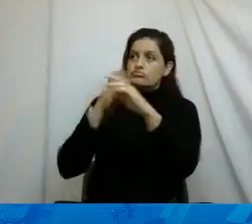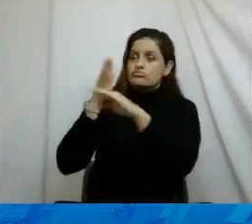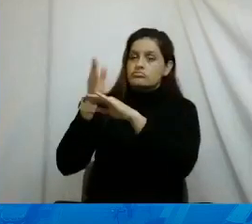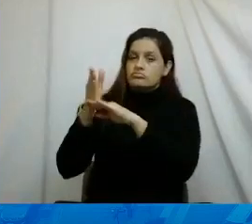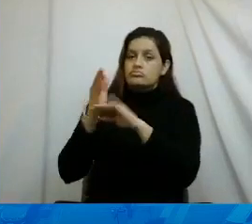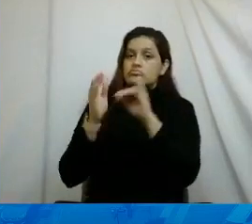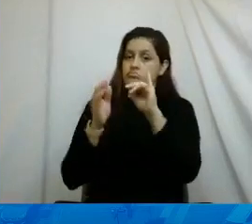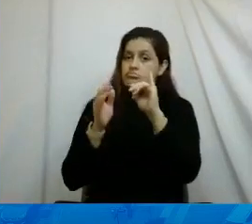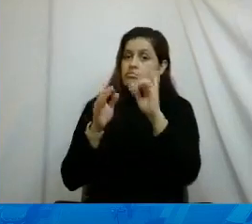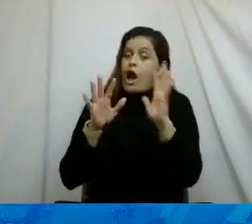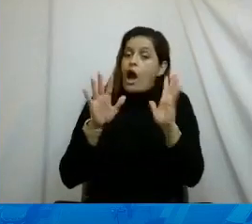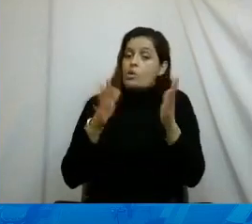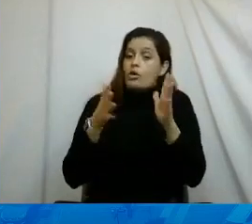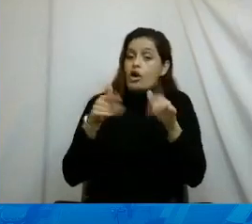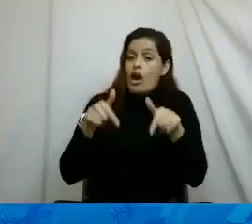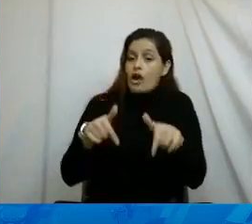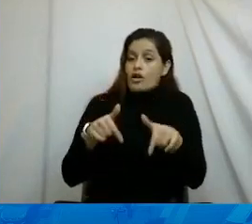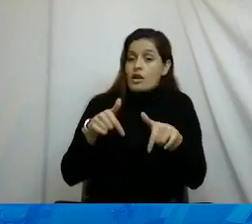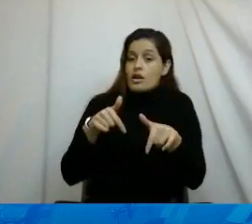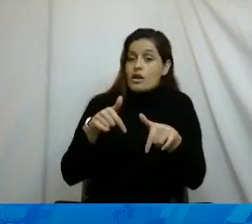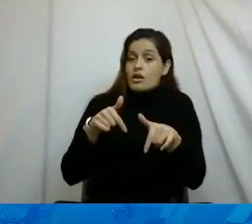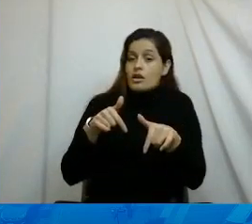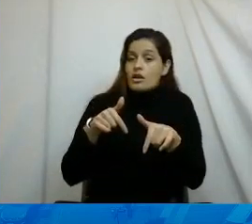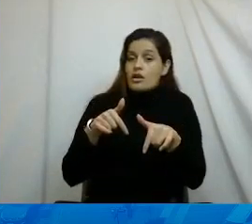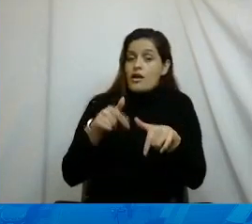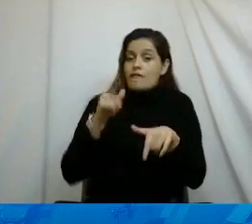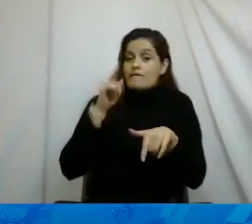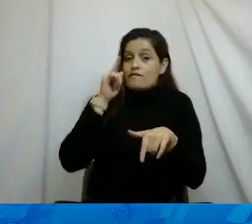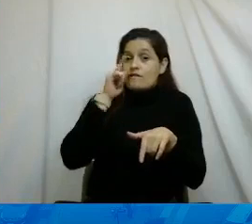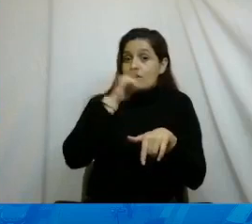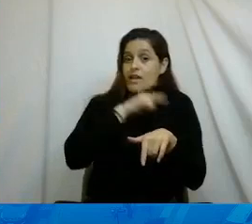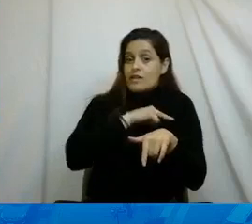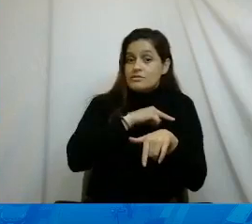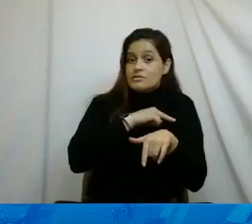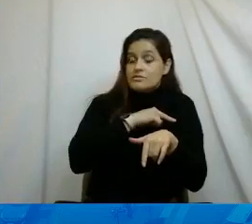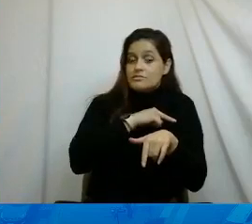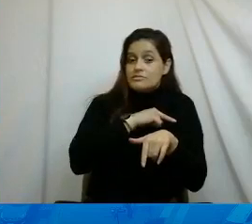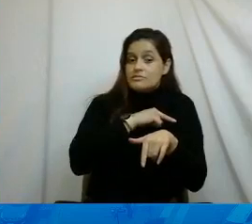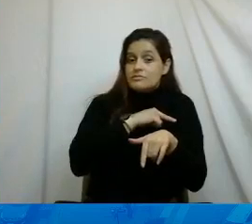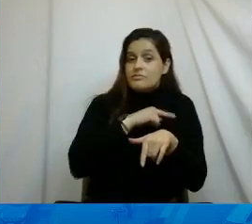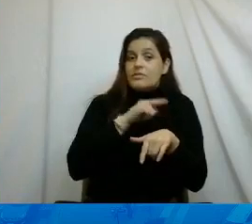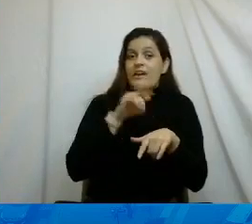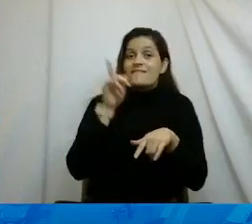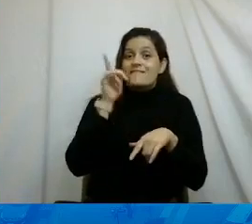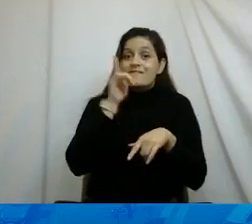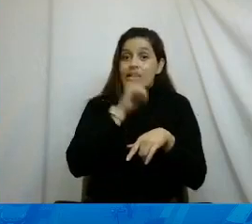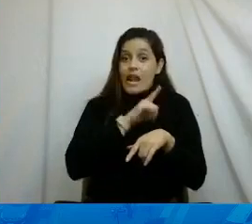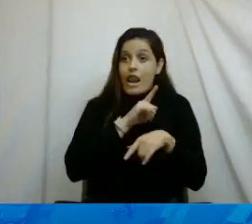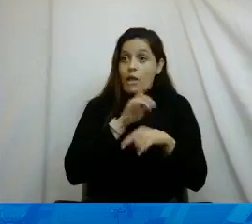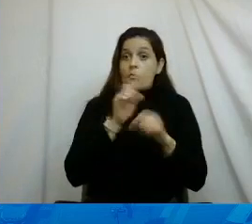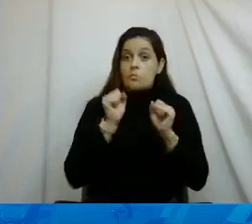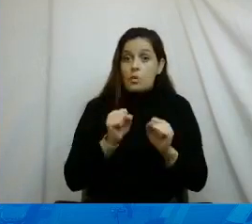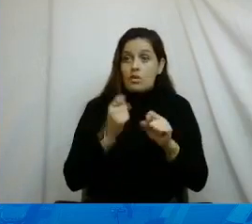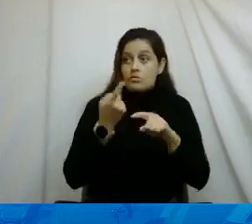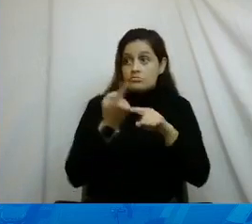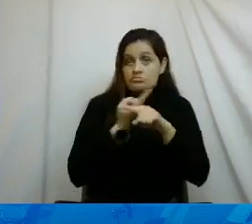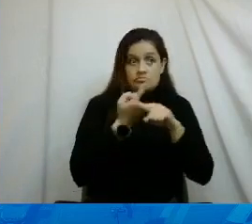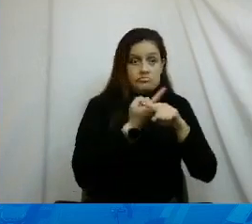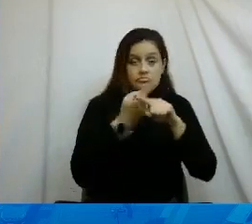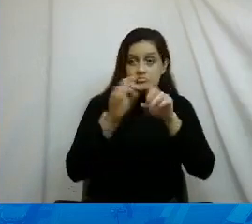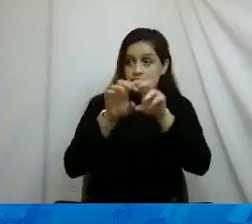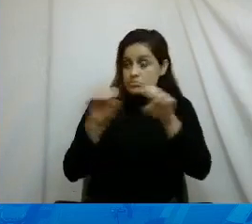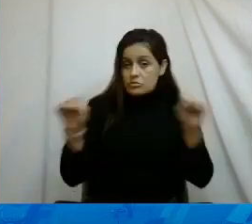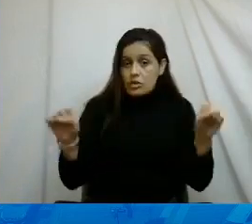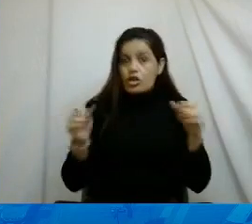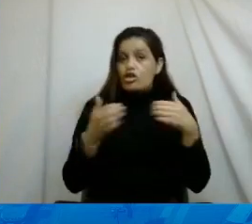finalizar en el varios públicos, en varios públicos podríamos acordar el lugar en donde podemos